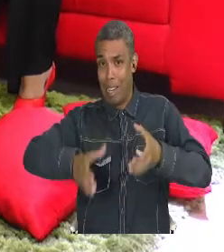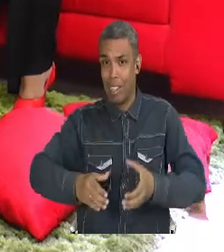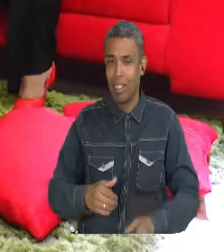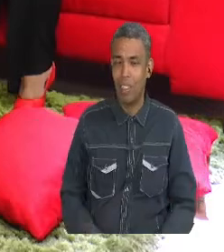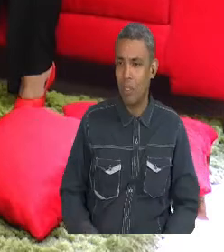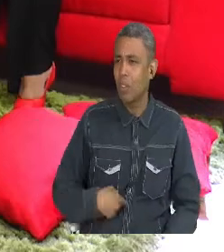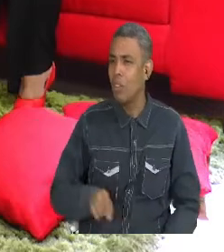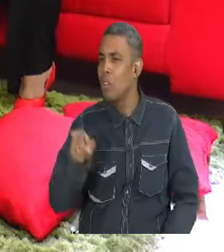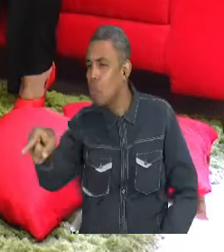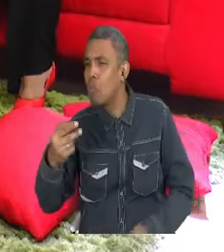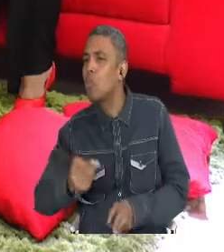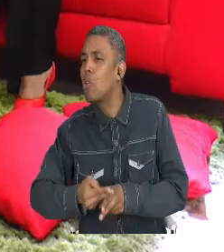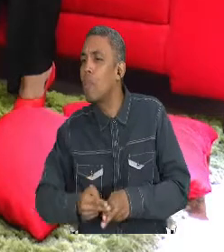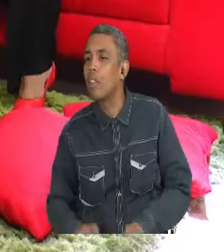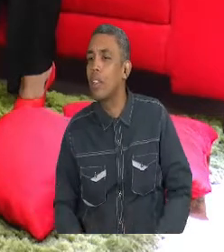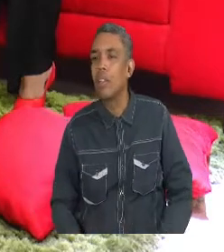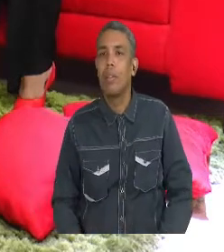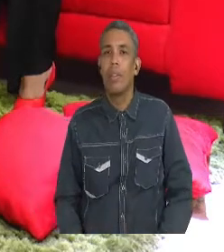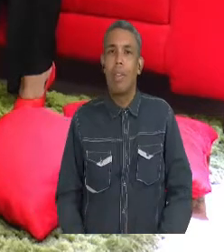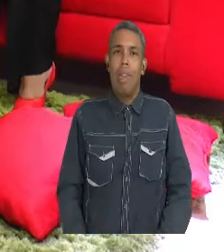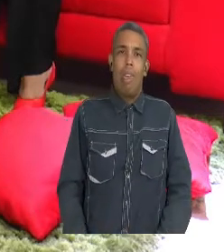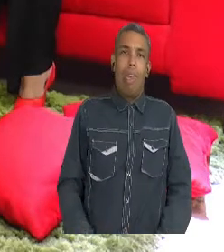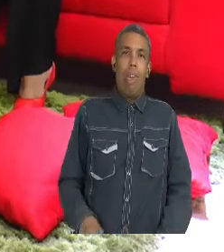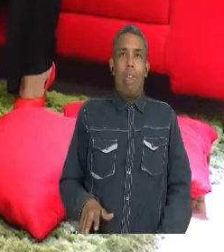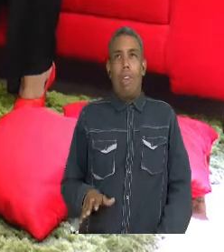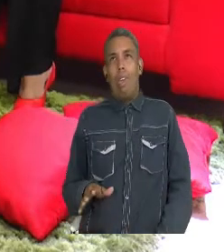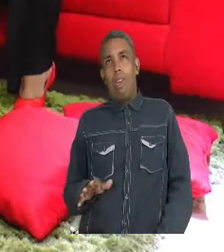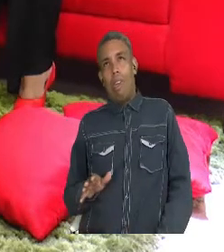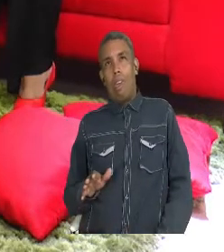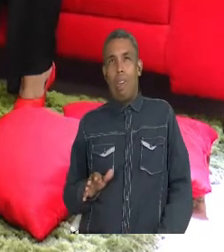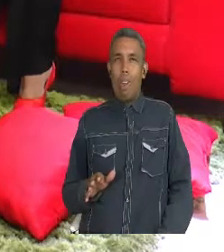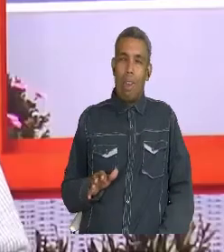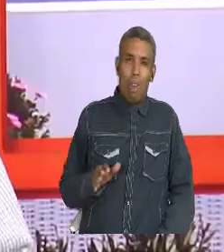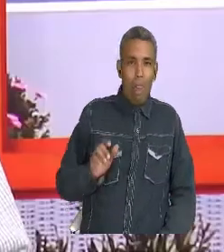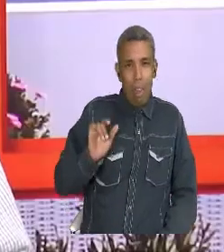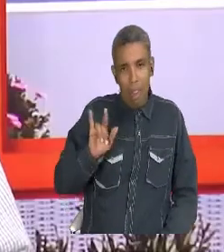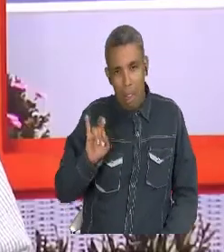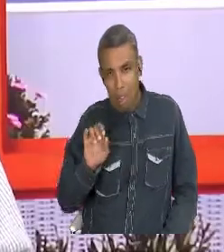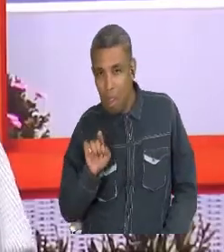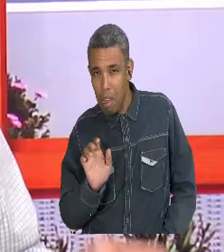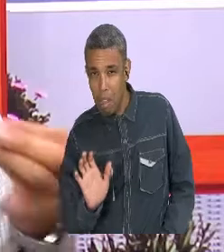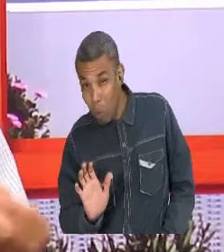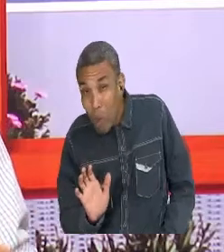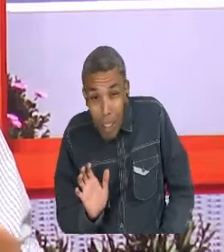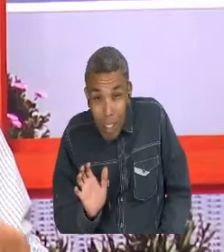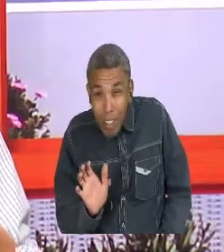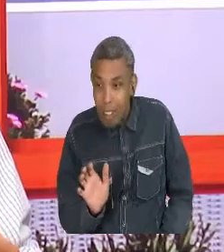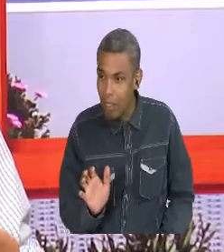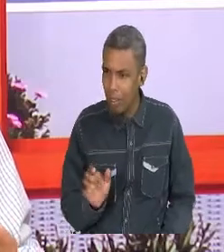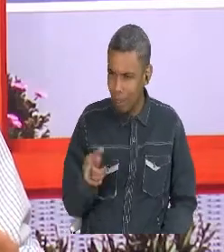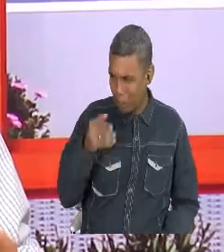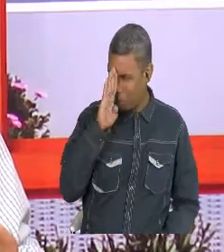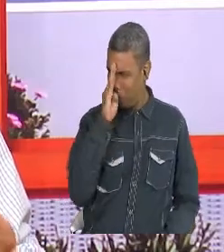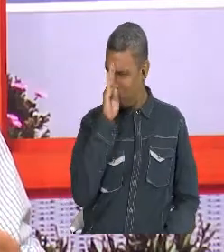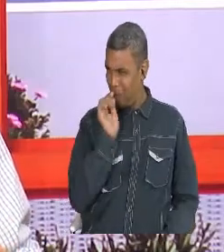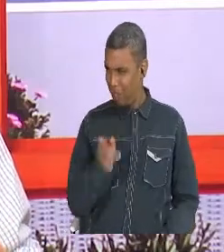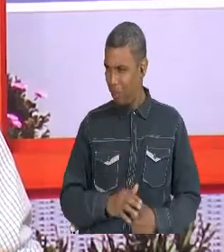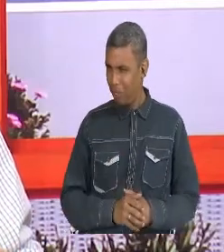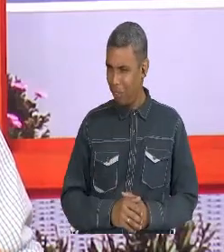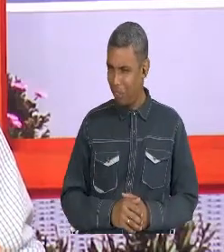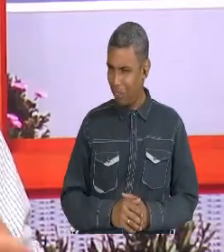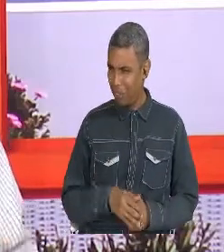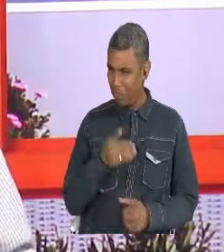Luis. Sí, o sea, me está respondiendo, me está preguntando. ¿Sí? ¿Cuántos años tienes? 22. O sea, ¿cómo es posible que 22 años conviviendo con tu nombre se